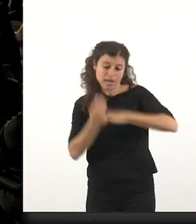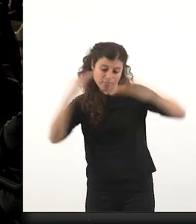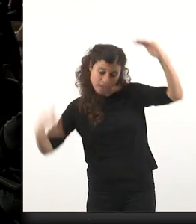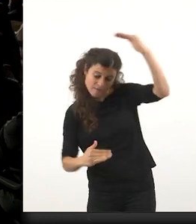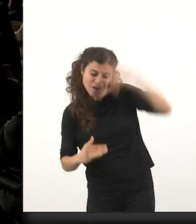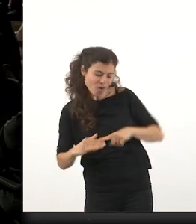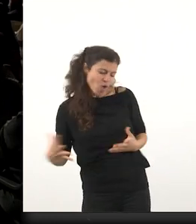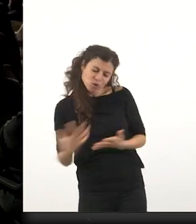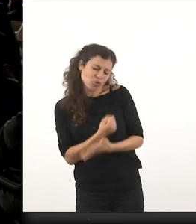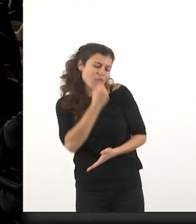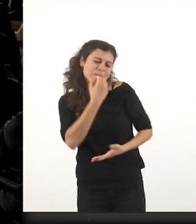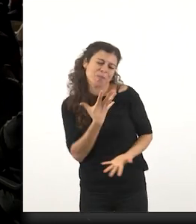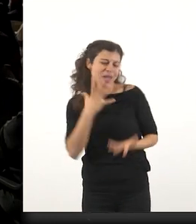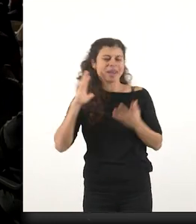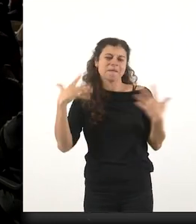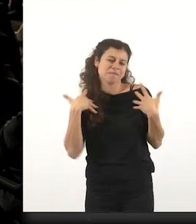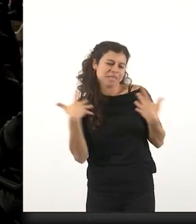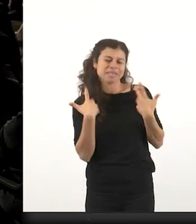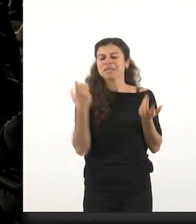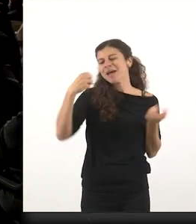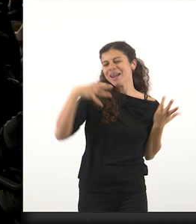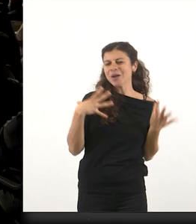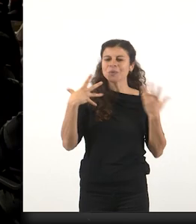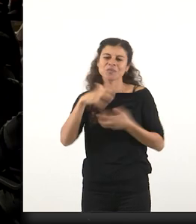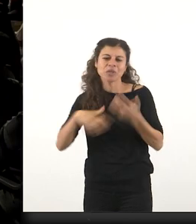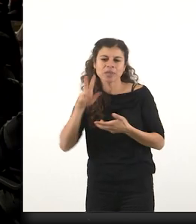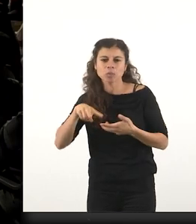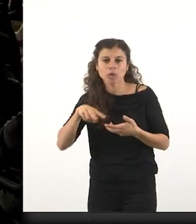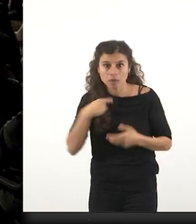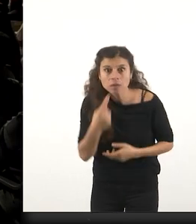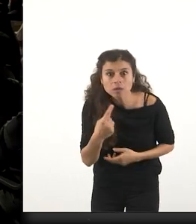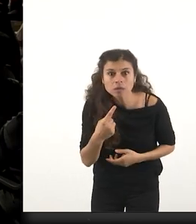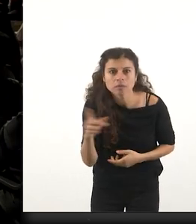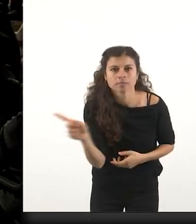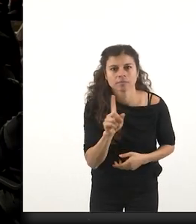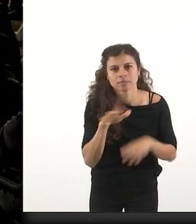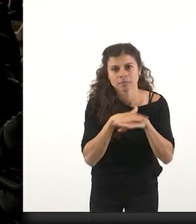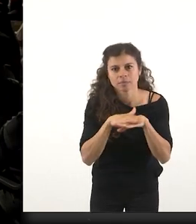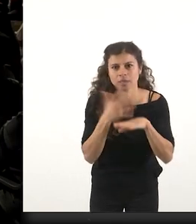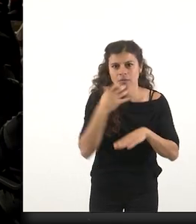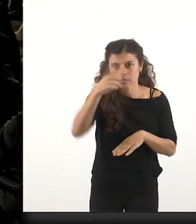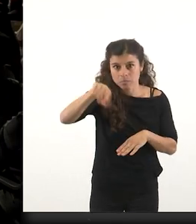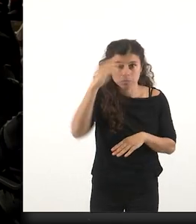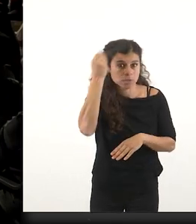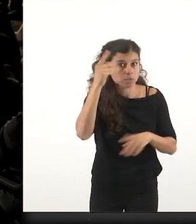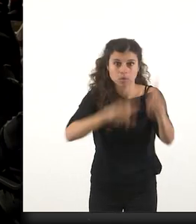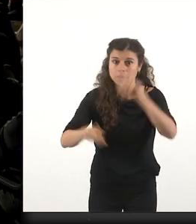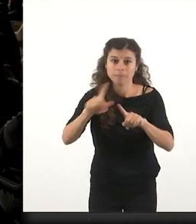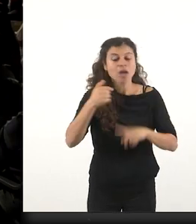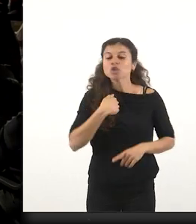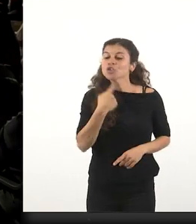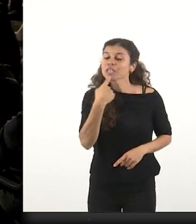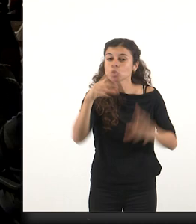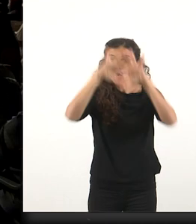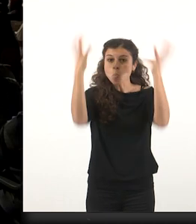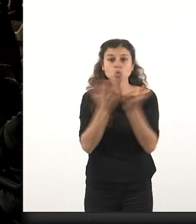súper buenas, víctimas, seres de luz y que nunca ejercemos violencia. Yo estoy diciendo esa simpleza. Quien lo piense tiene un problema, yo no lo tengo, ¿eh? Estoy diciendo que este mundo no